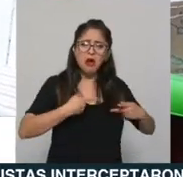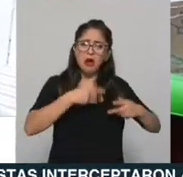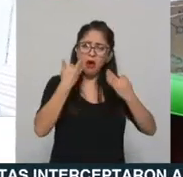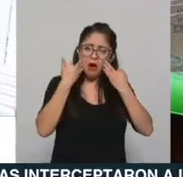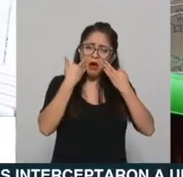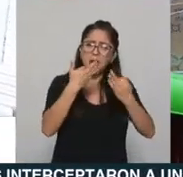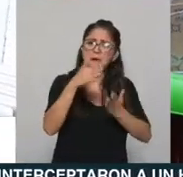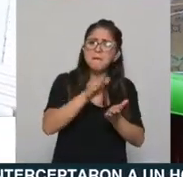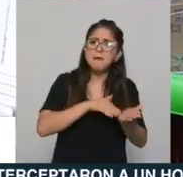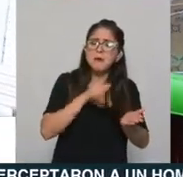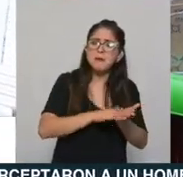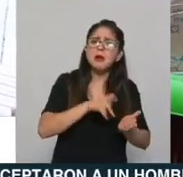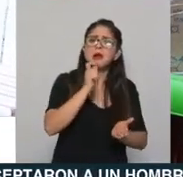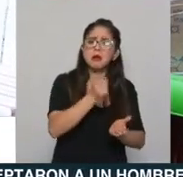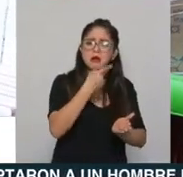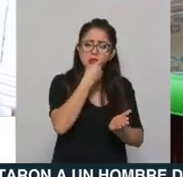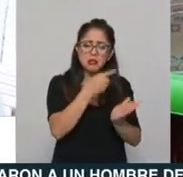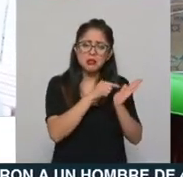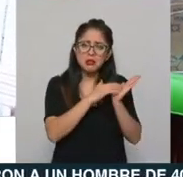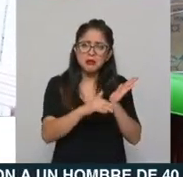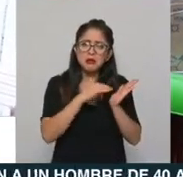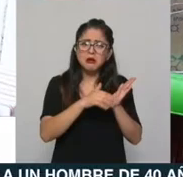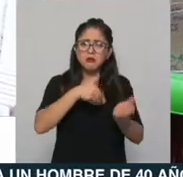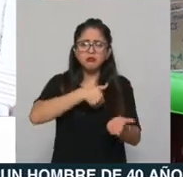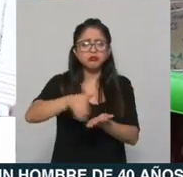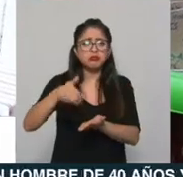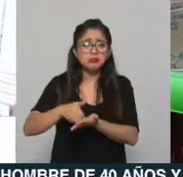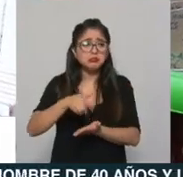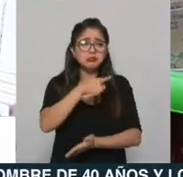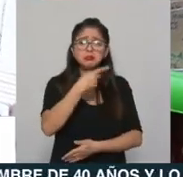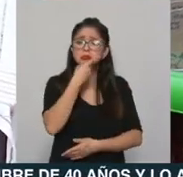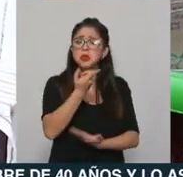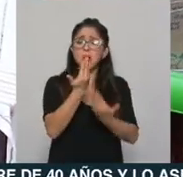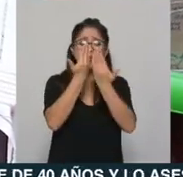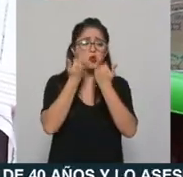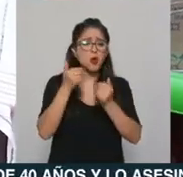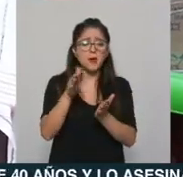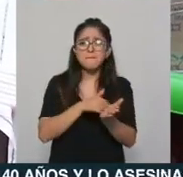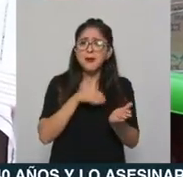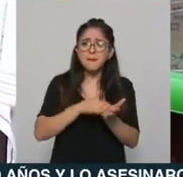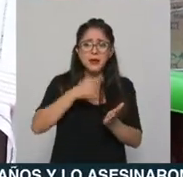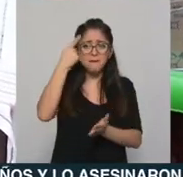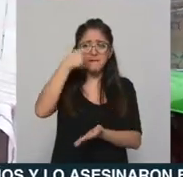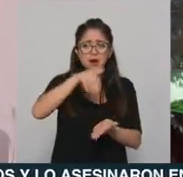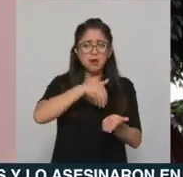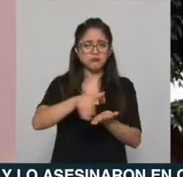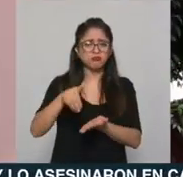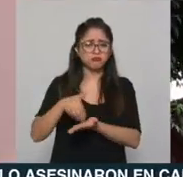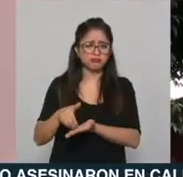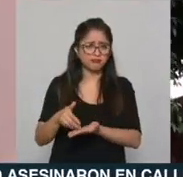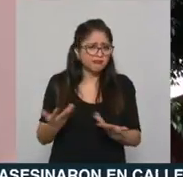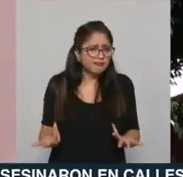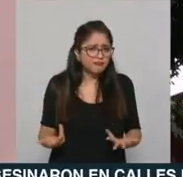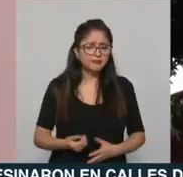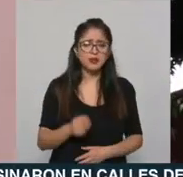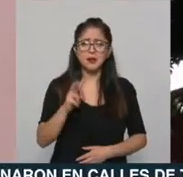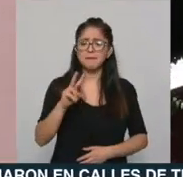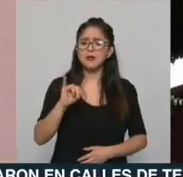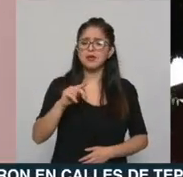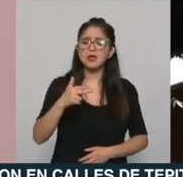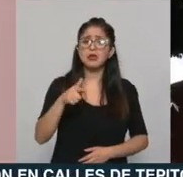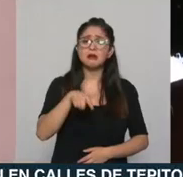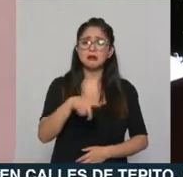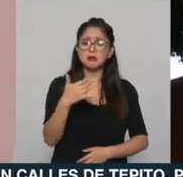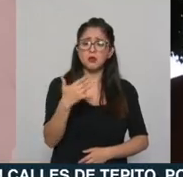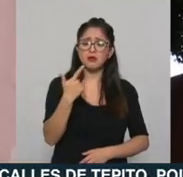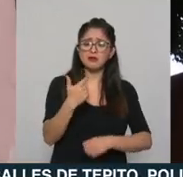papel para desalojo y nos dijeron que ellos no traían ningún papel para desalojo. Virginia tenía más de